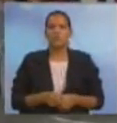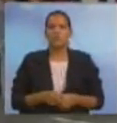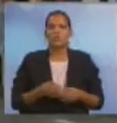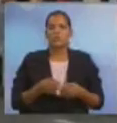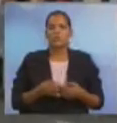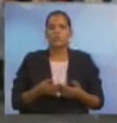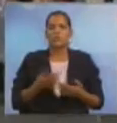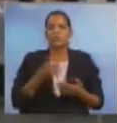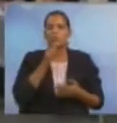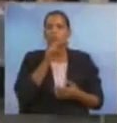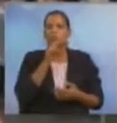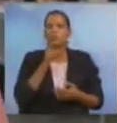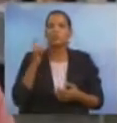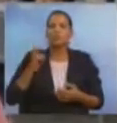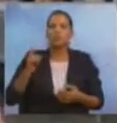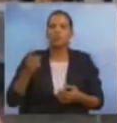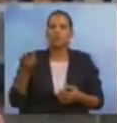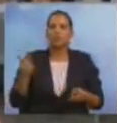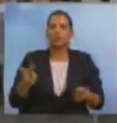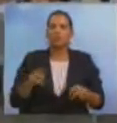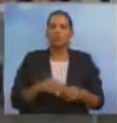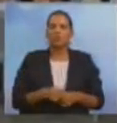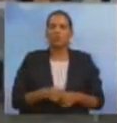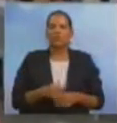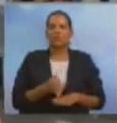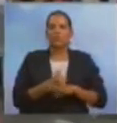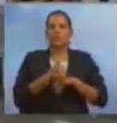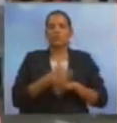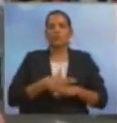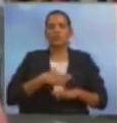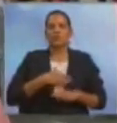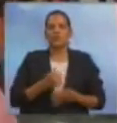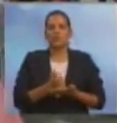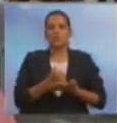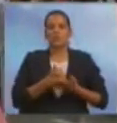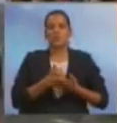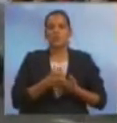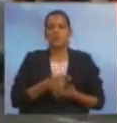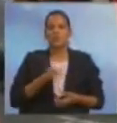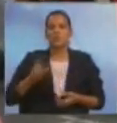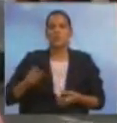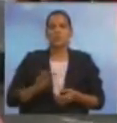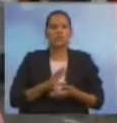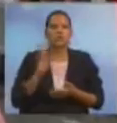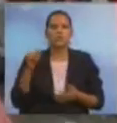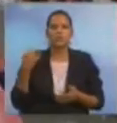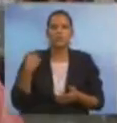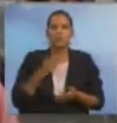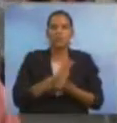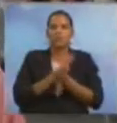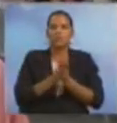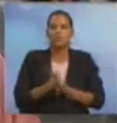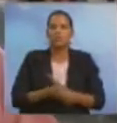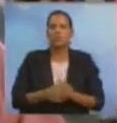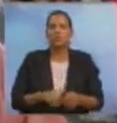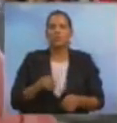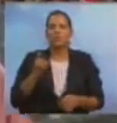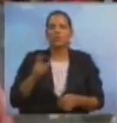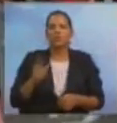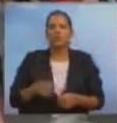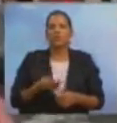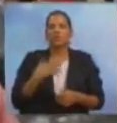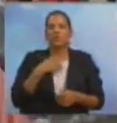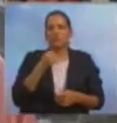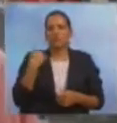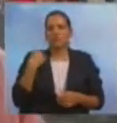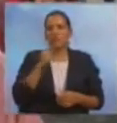vituallas como agua, que se necesita, por decir, de las otras autoridades que nos ayuden con eso, porque la gente lo ha perdido todo, inclusive todavía la gente está bajo